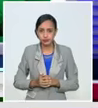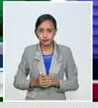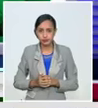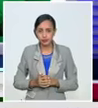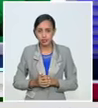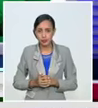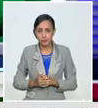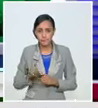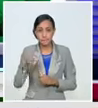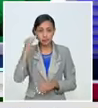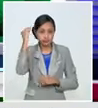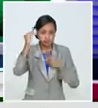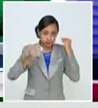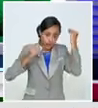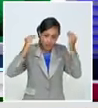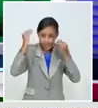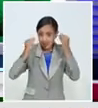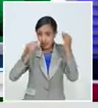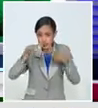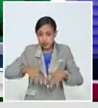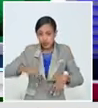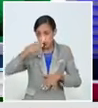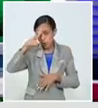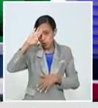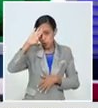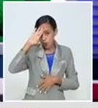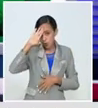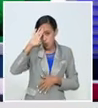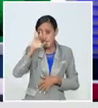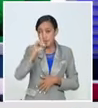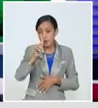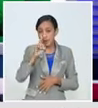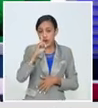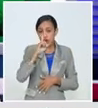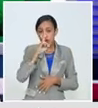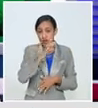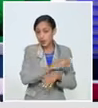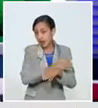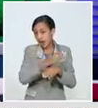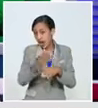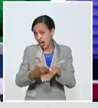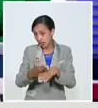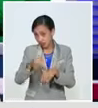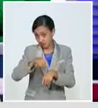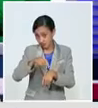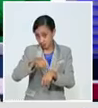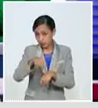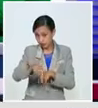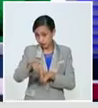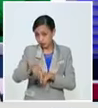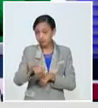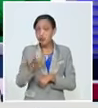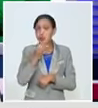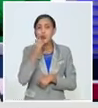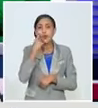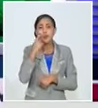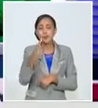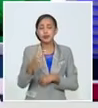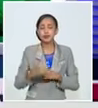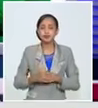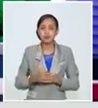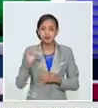estado ocurriendo en Cuba desde el 1 de noviembre hasta la fecha, pues vinculados con